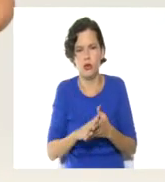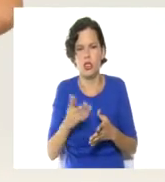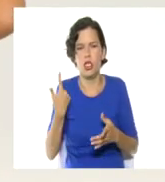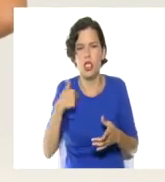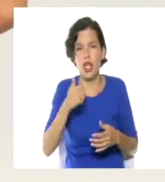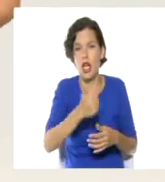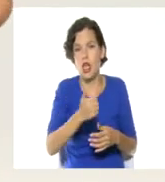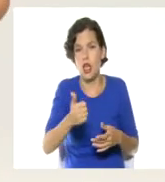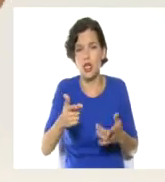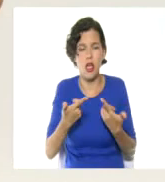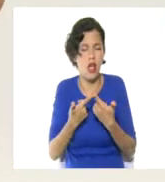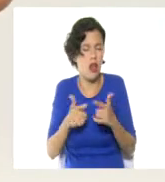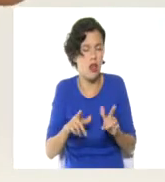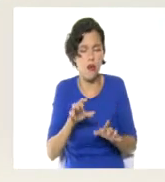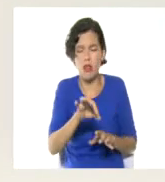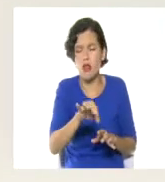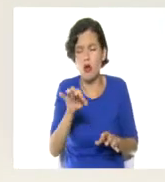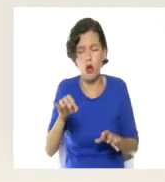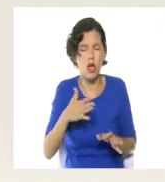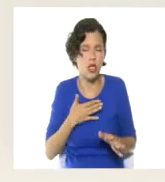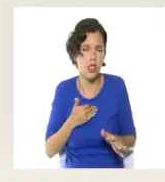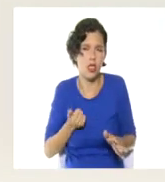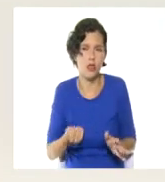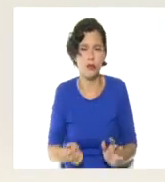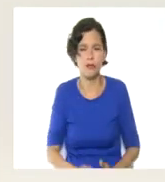de seleccionar su favorito.